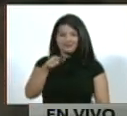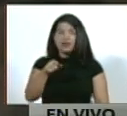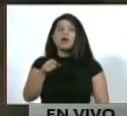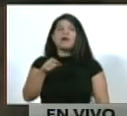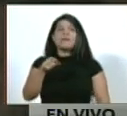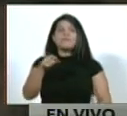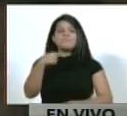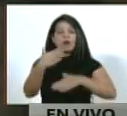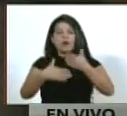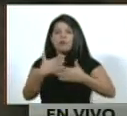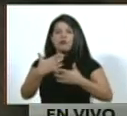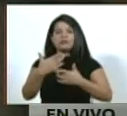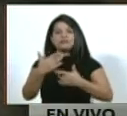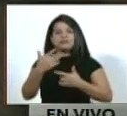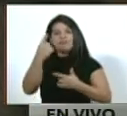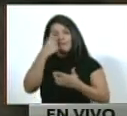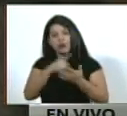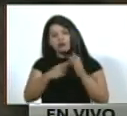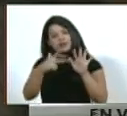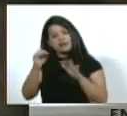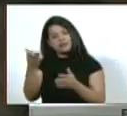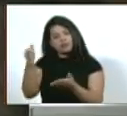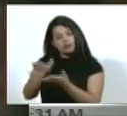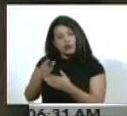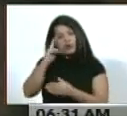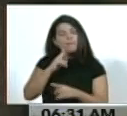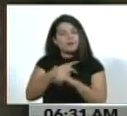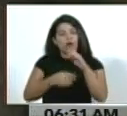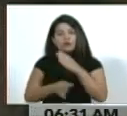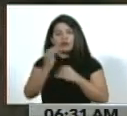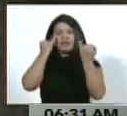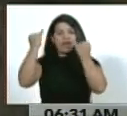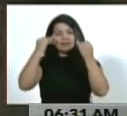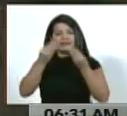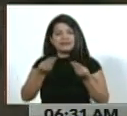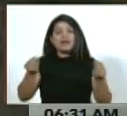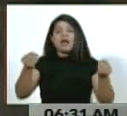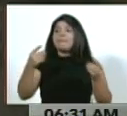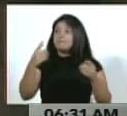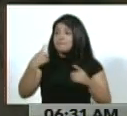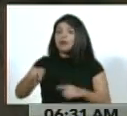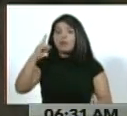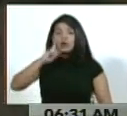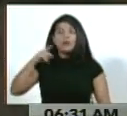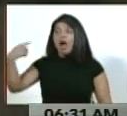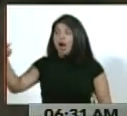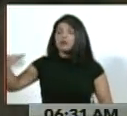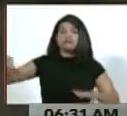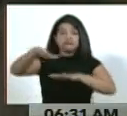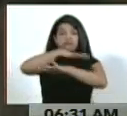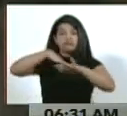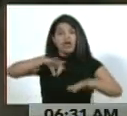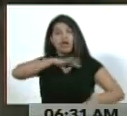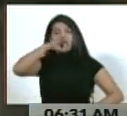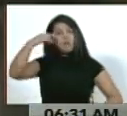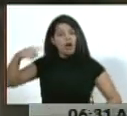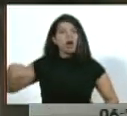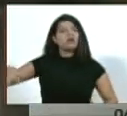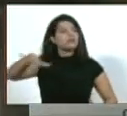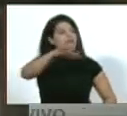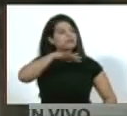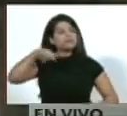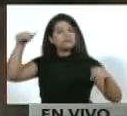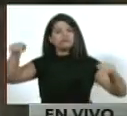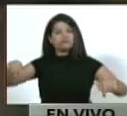nos va físicamente. Como ustedes saben, pues que Bolívar está aquí viviendo entre nosotros, más vivo que